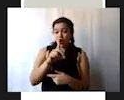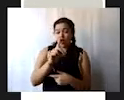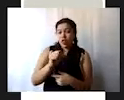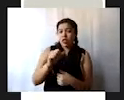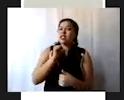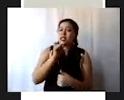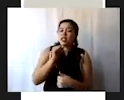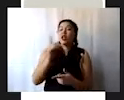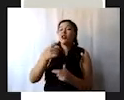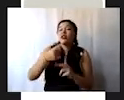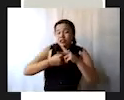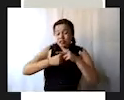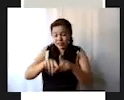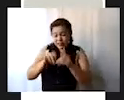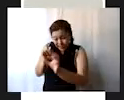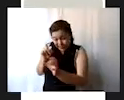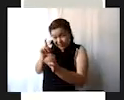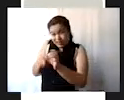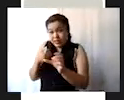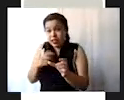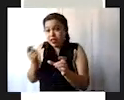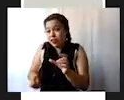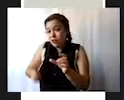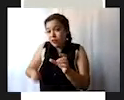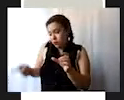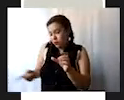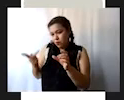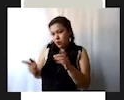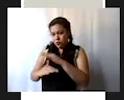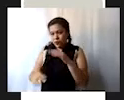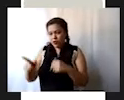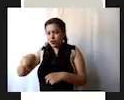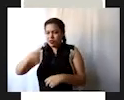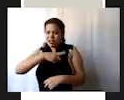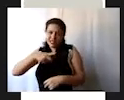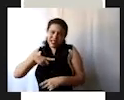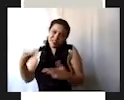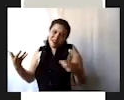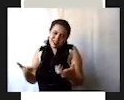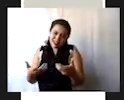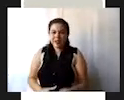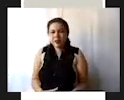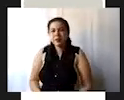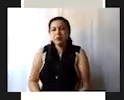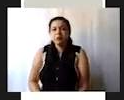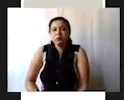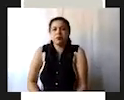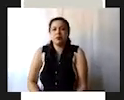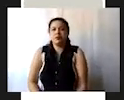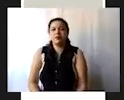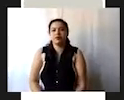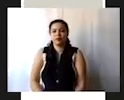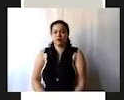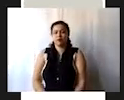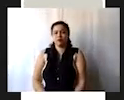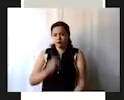quieren empezarlo a estar, pues son las primeras preguntas bases que se tienen que ir haciendo, ¿no? También porque